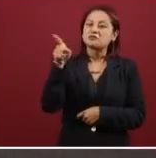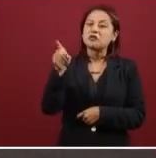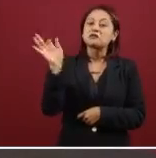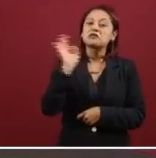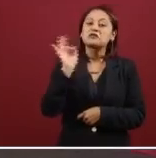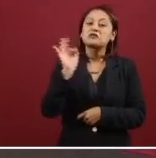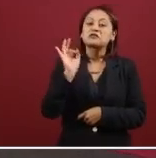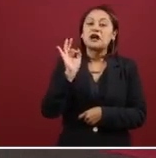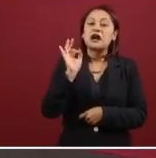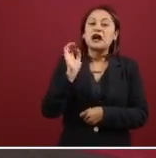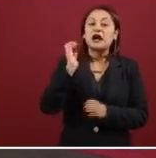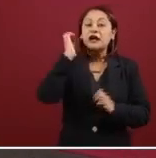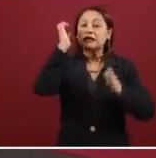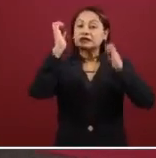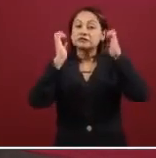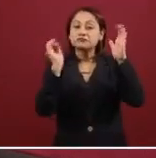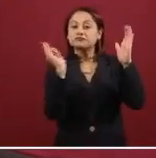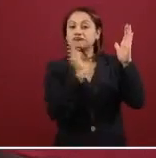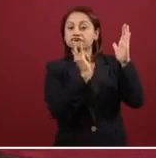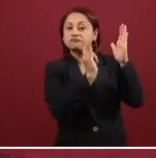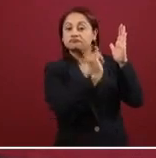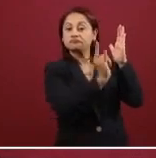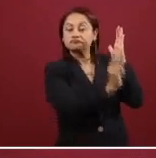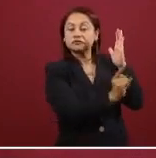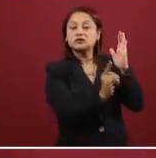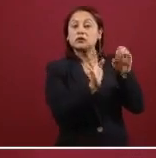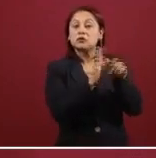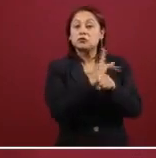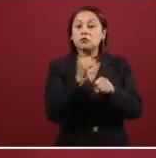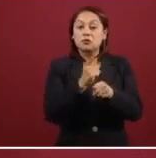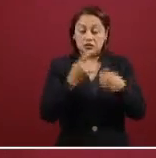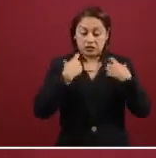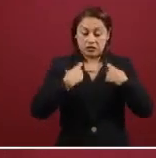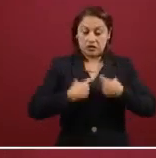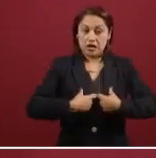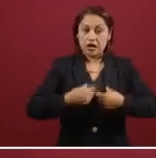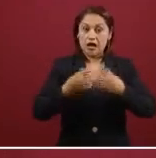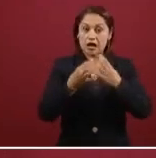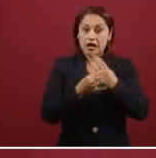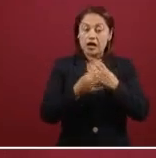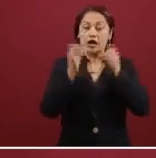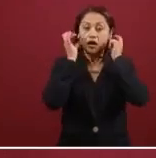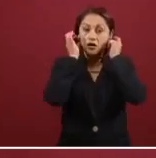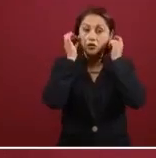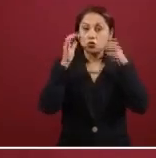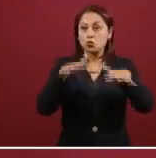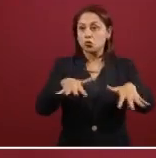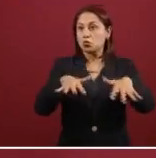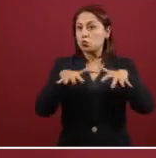por las características de las alhajas, por la extravagancia.